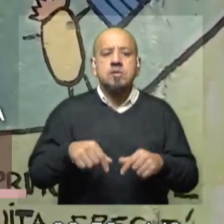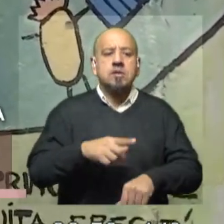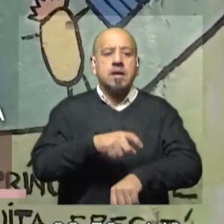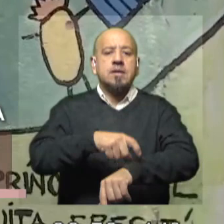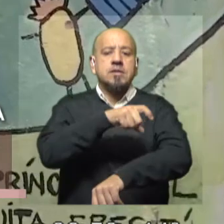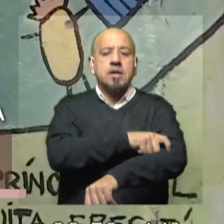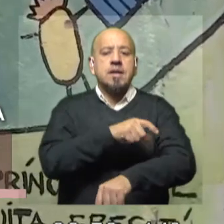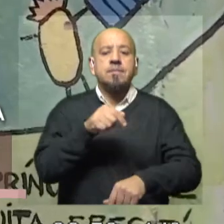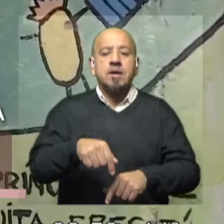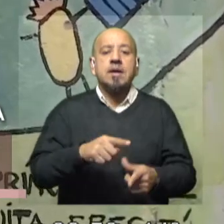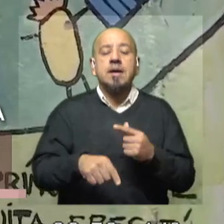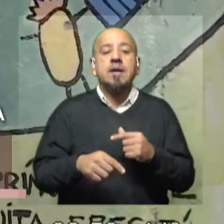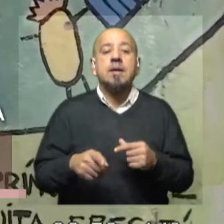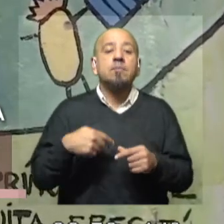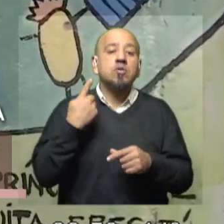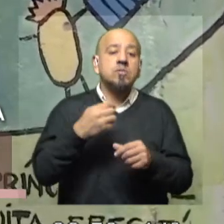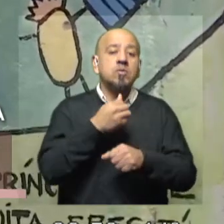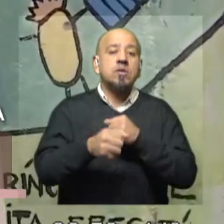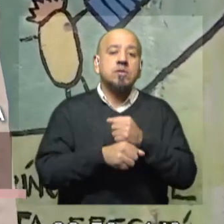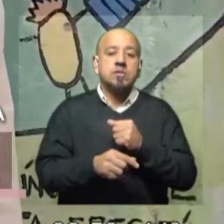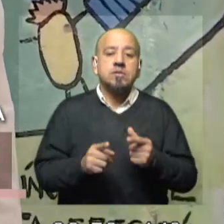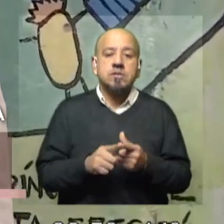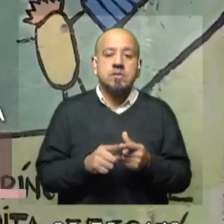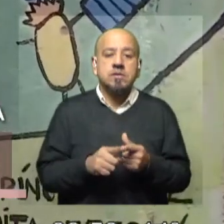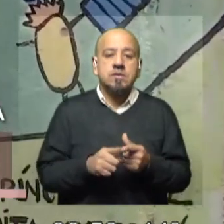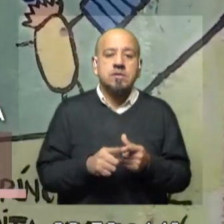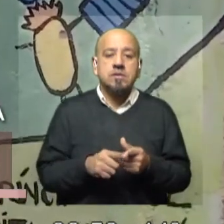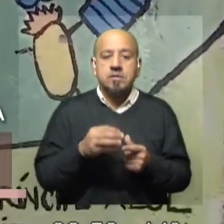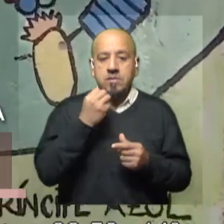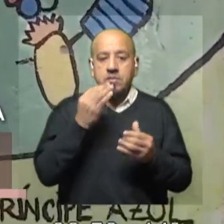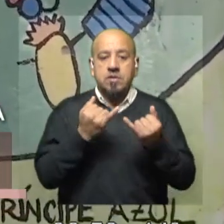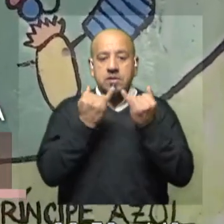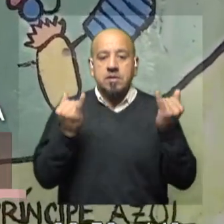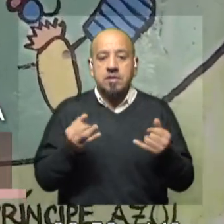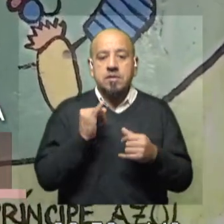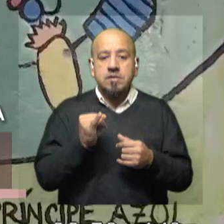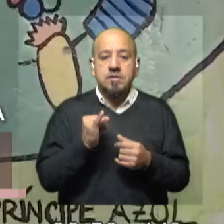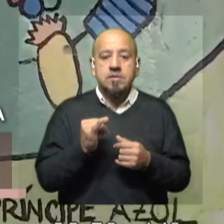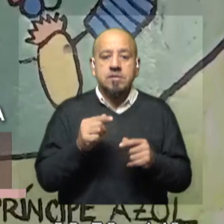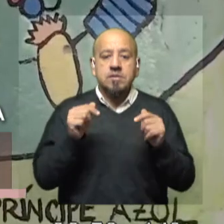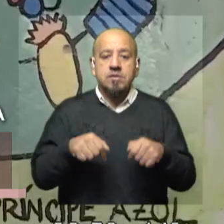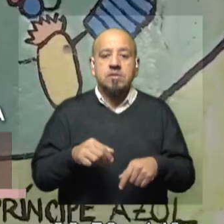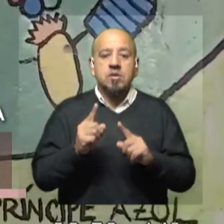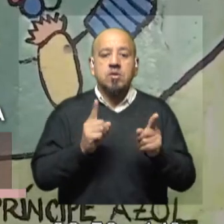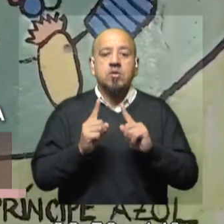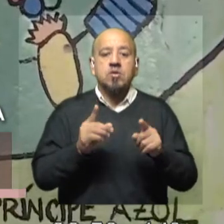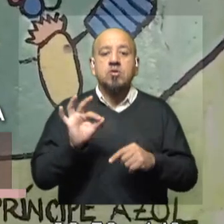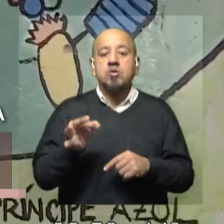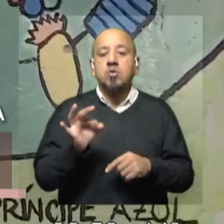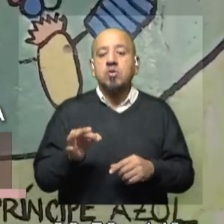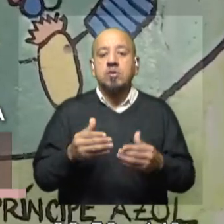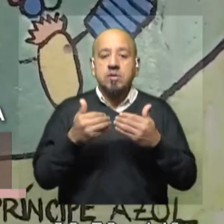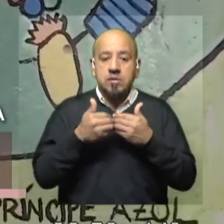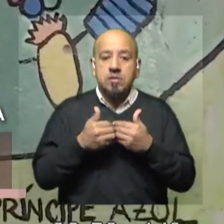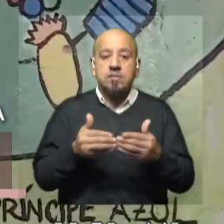este año. Para el año que viene, ¿cómo viene la proyección? Bueno, buenos días. Efectivamente, hoy, 11 de octubre, comienzan las